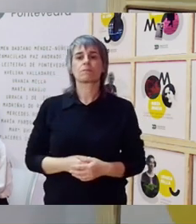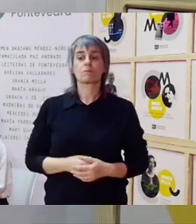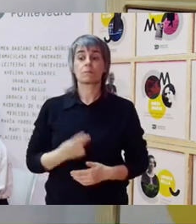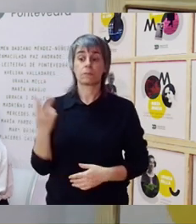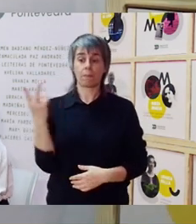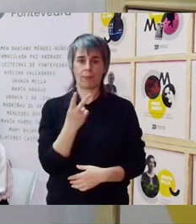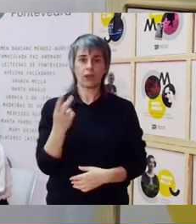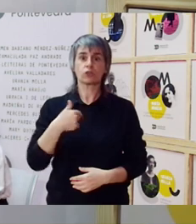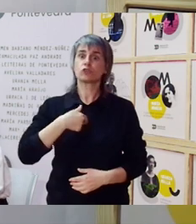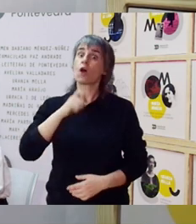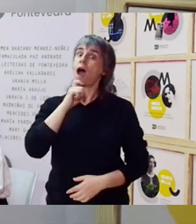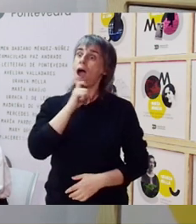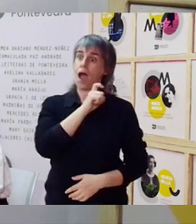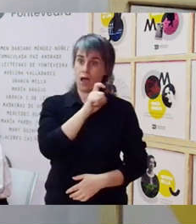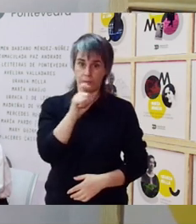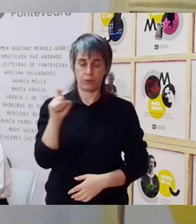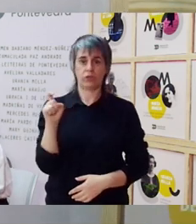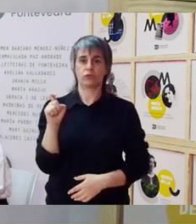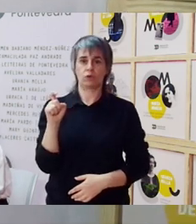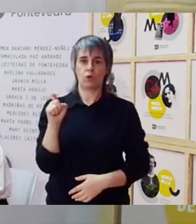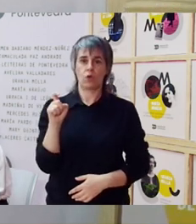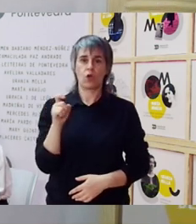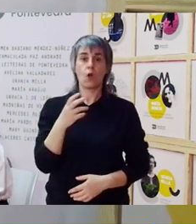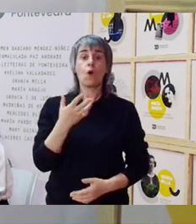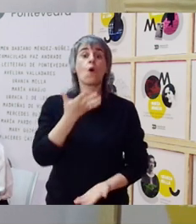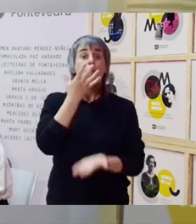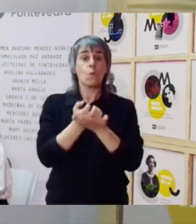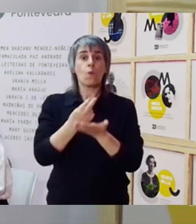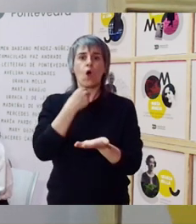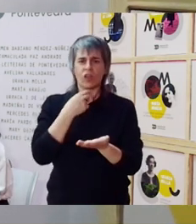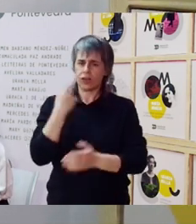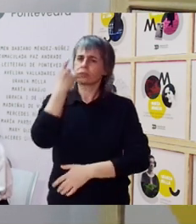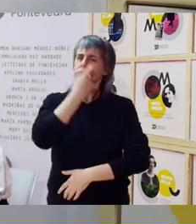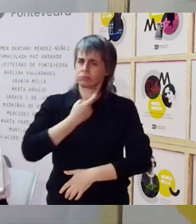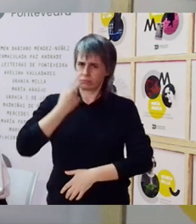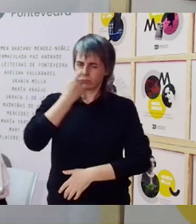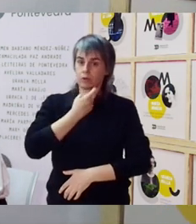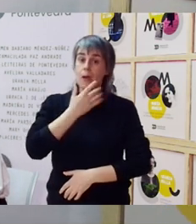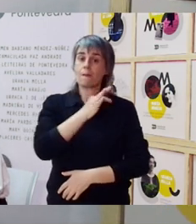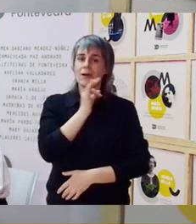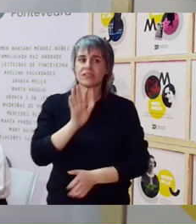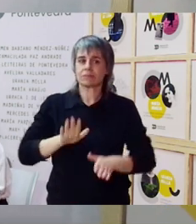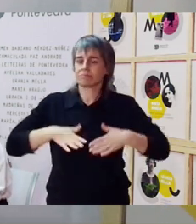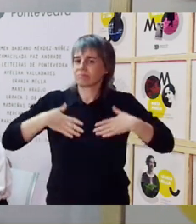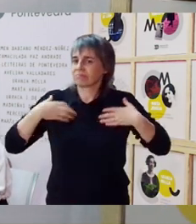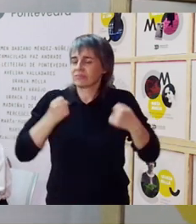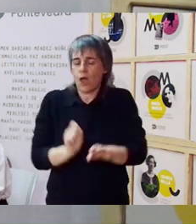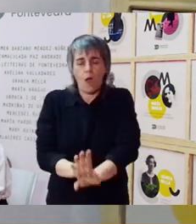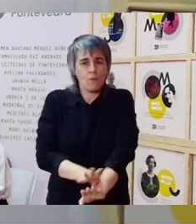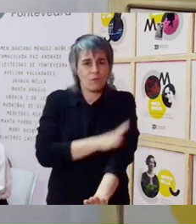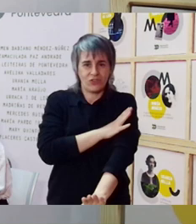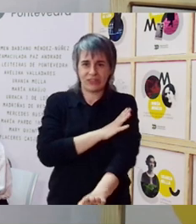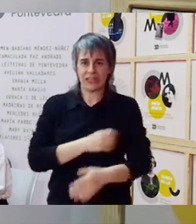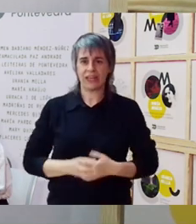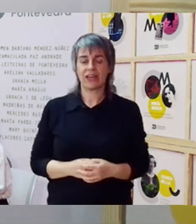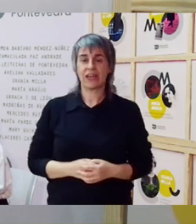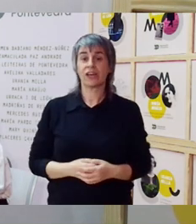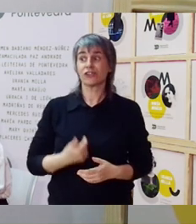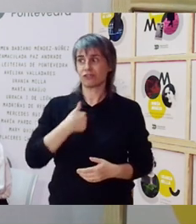excepcionalmente longo e emotivo, moi, moi, moi, moi emocionante. Eu confeso